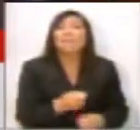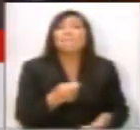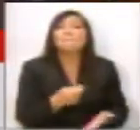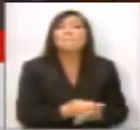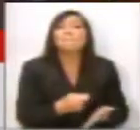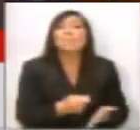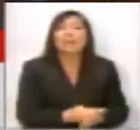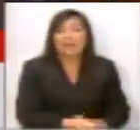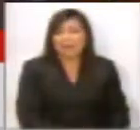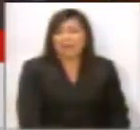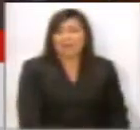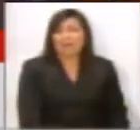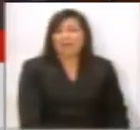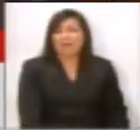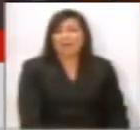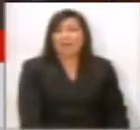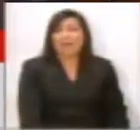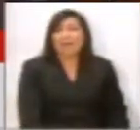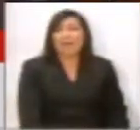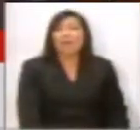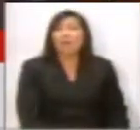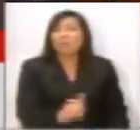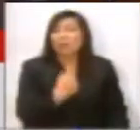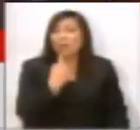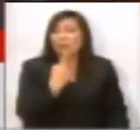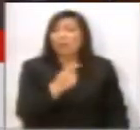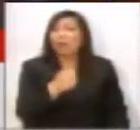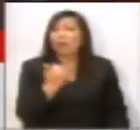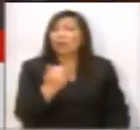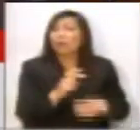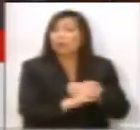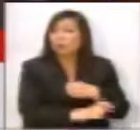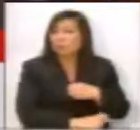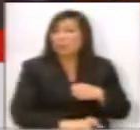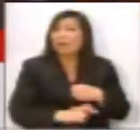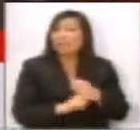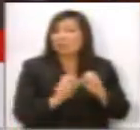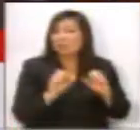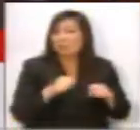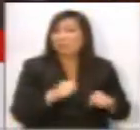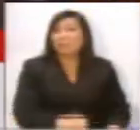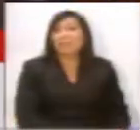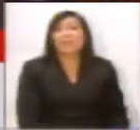ser remunerado, como se está haciendo en varios países del mundo.